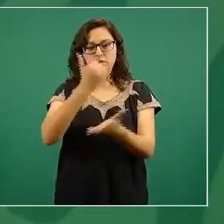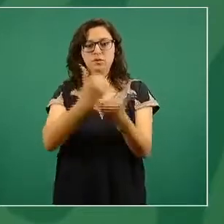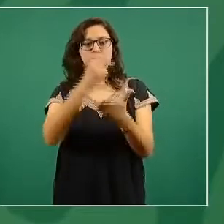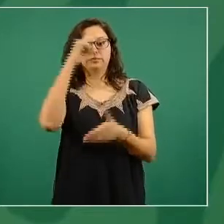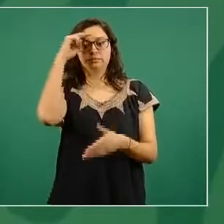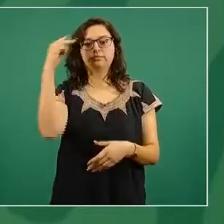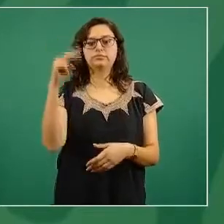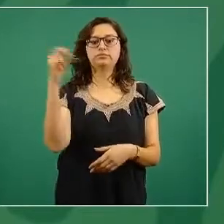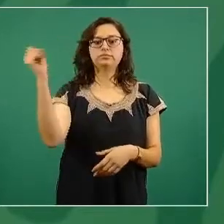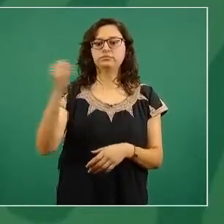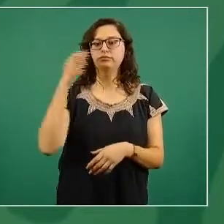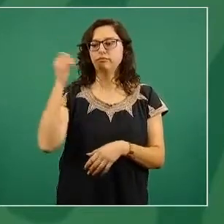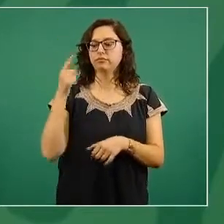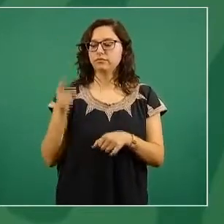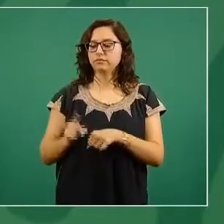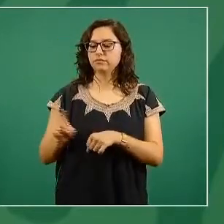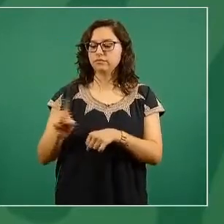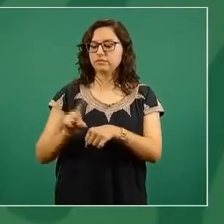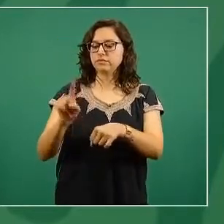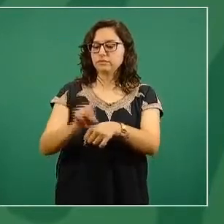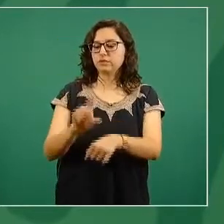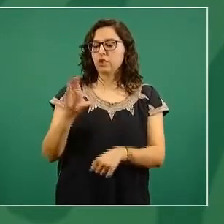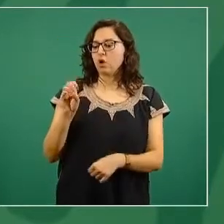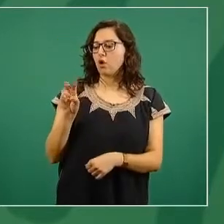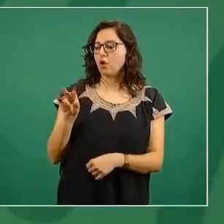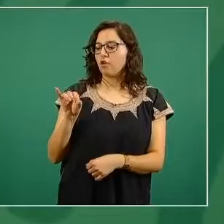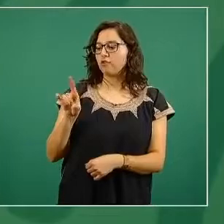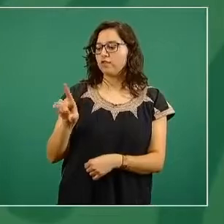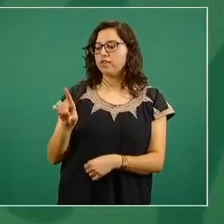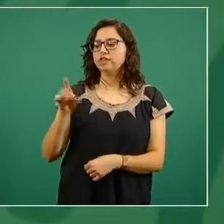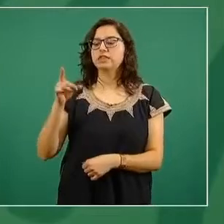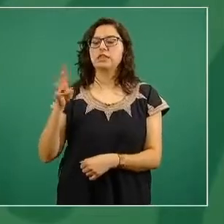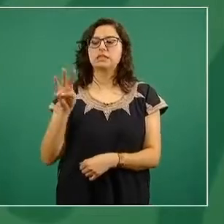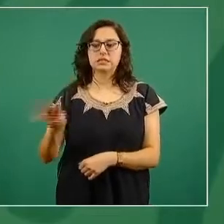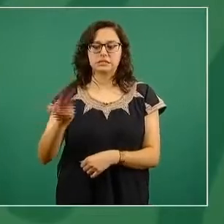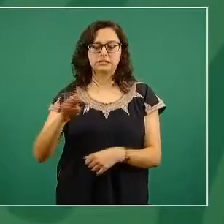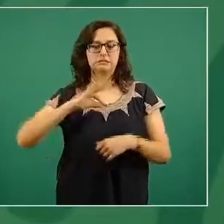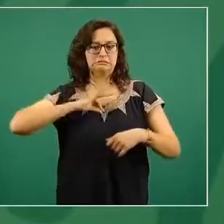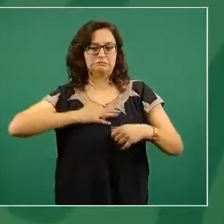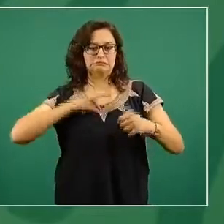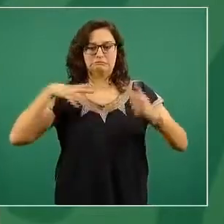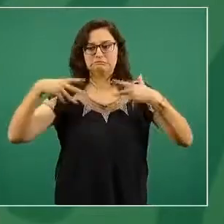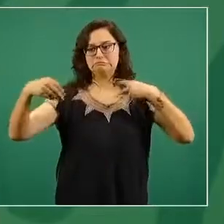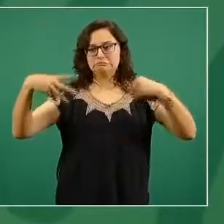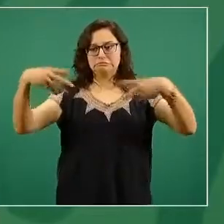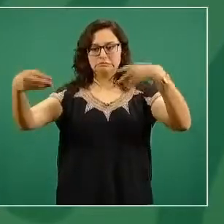diaria sobre COVID-19, la pandemia causada por el coronavirus SARS-CoV-2.